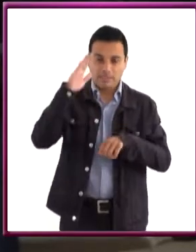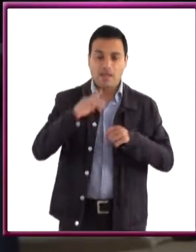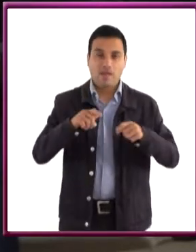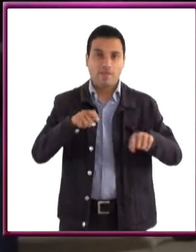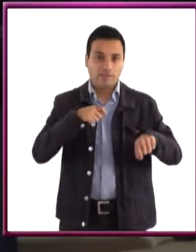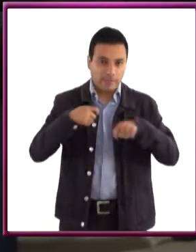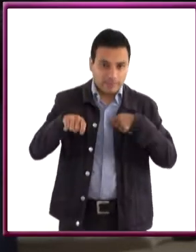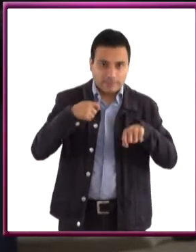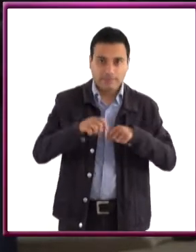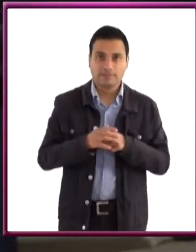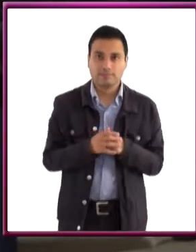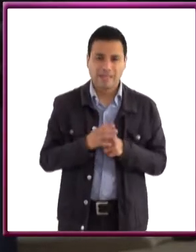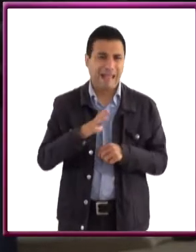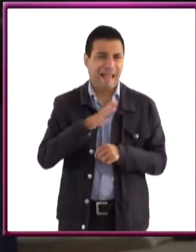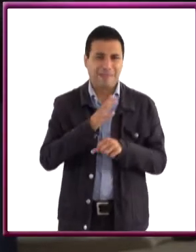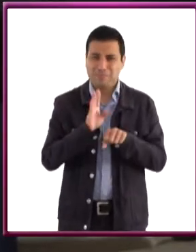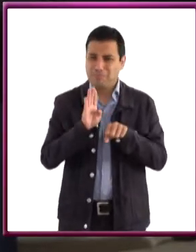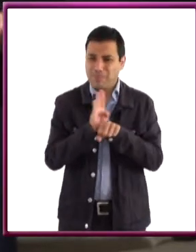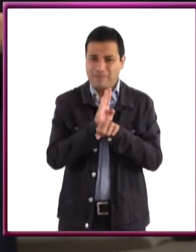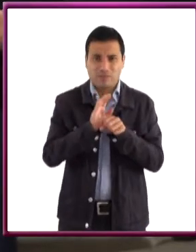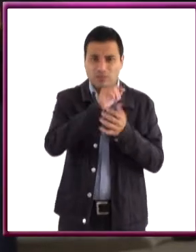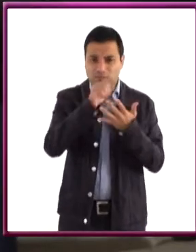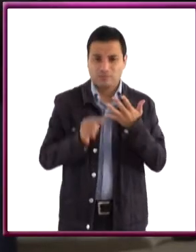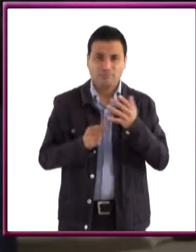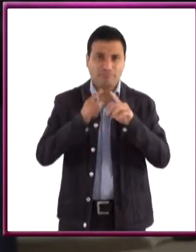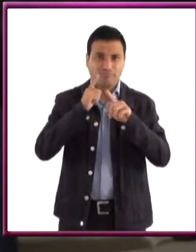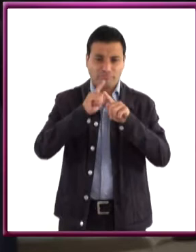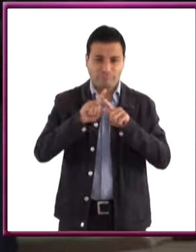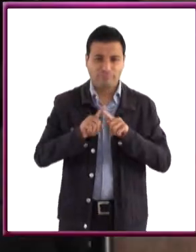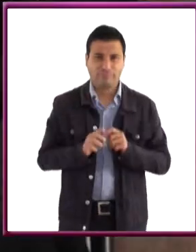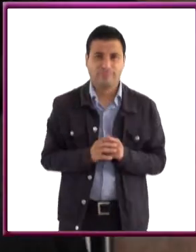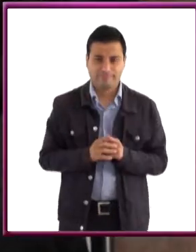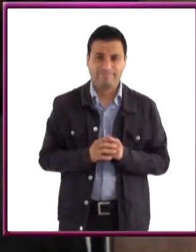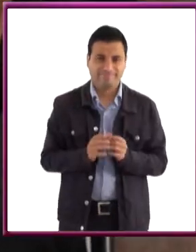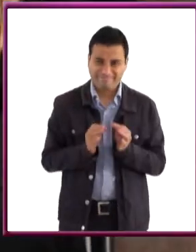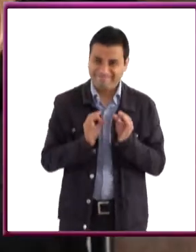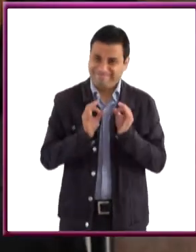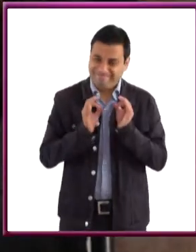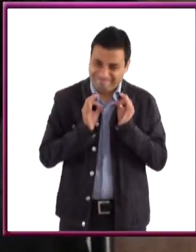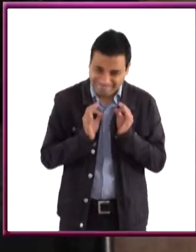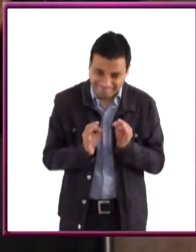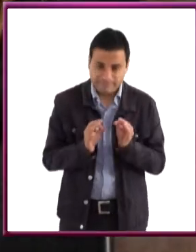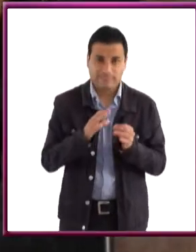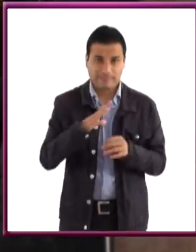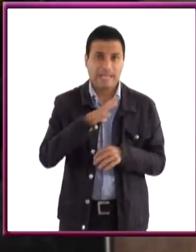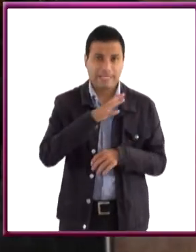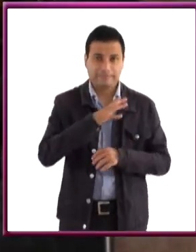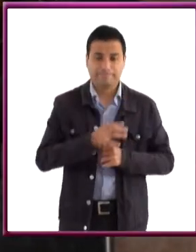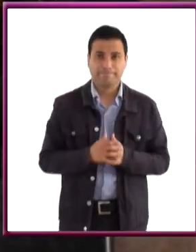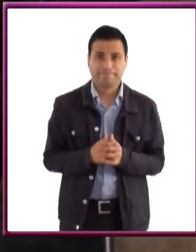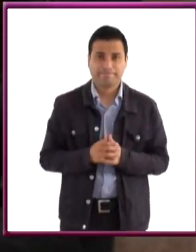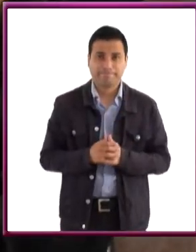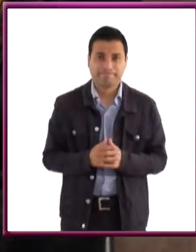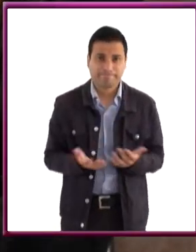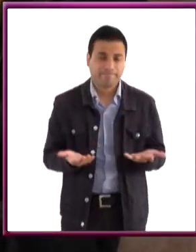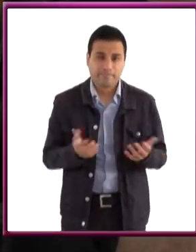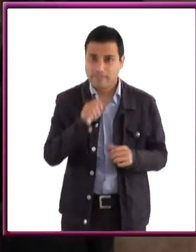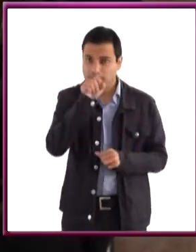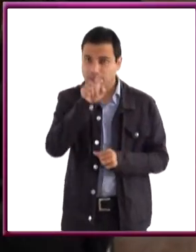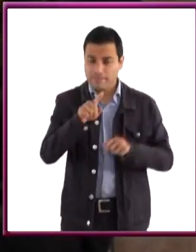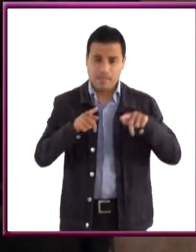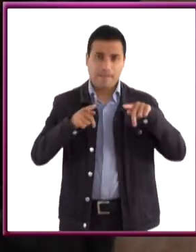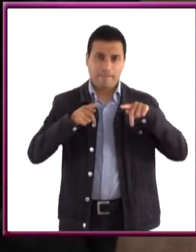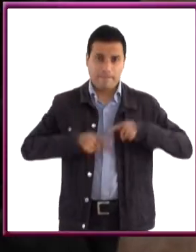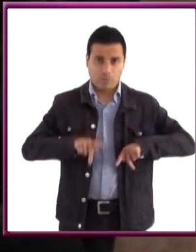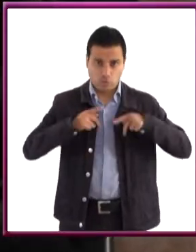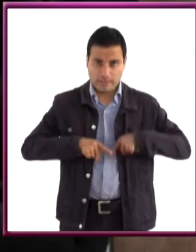flexibilidad. O sea, hay muchísimos beneficios y hay muchísimos estudios relacionados con todos estos beneficios de la atención plena. Hasta se ha visto